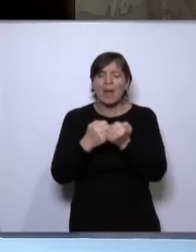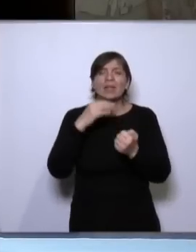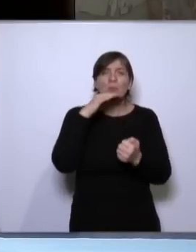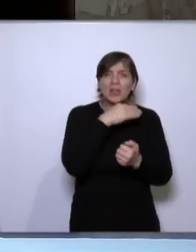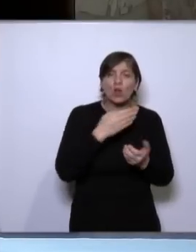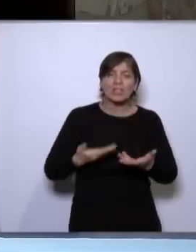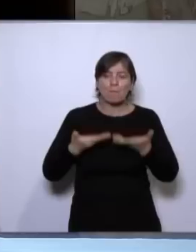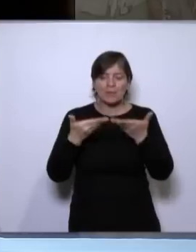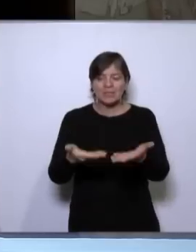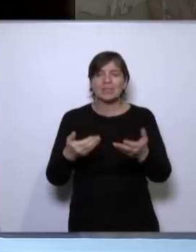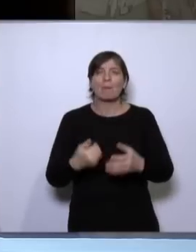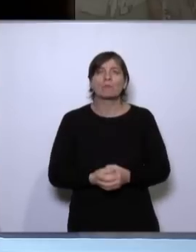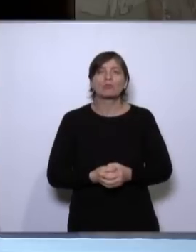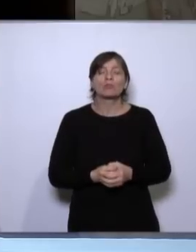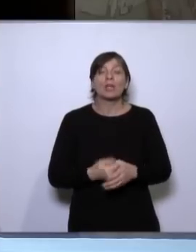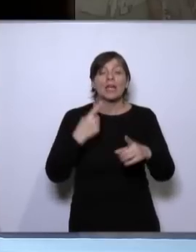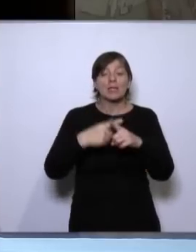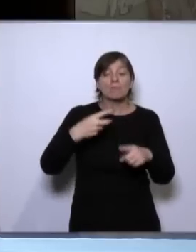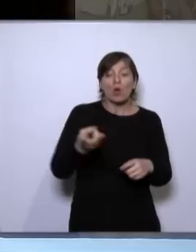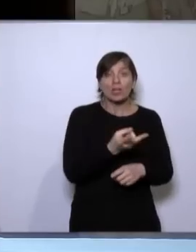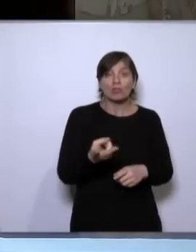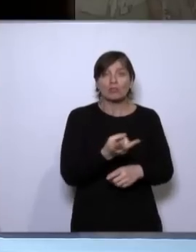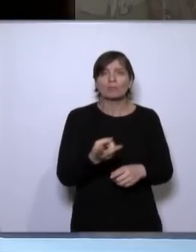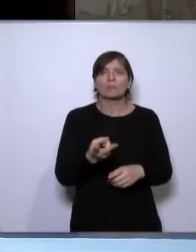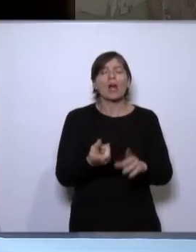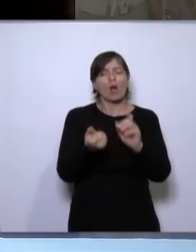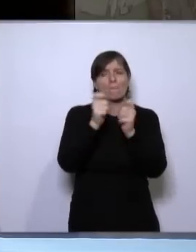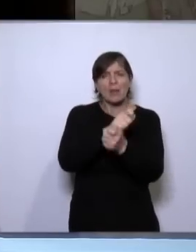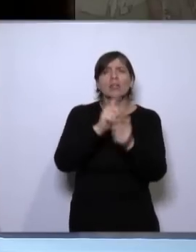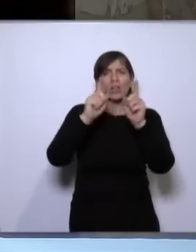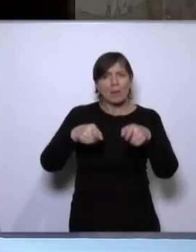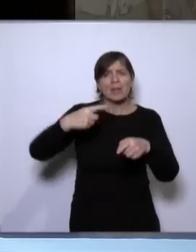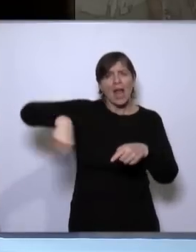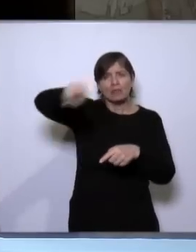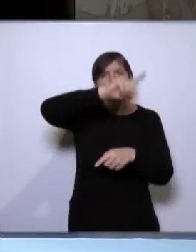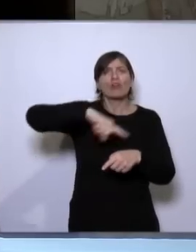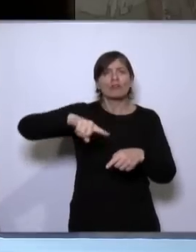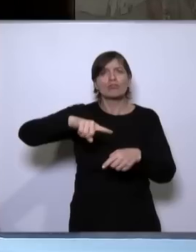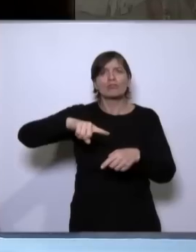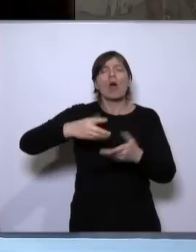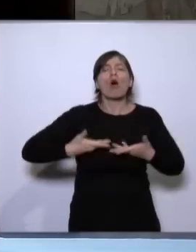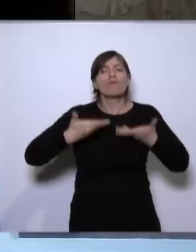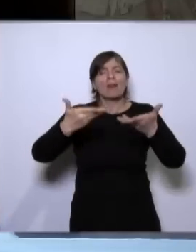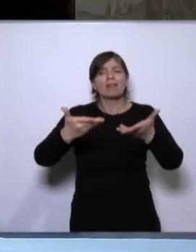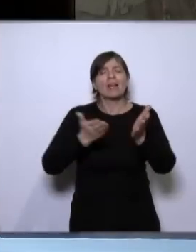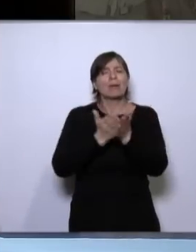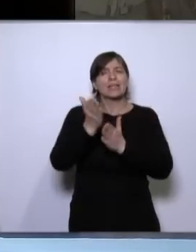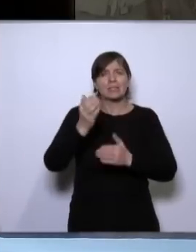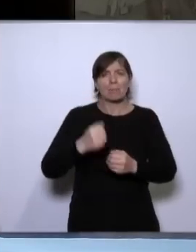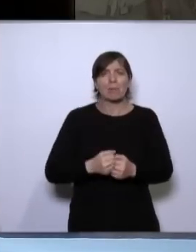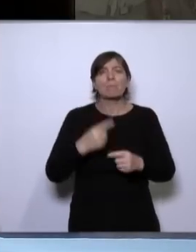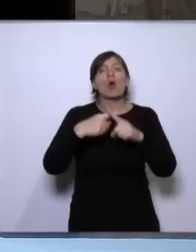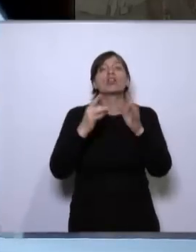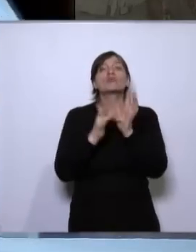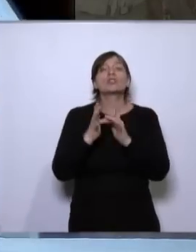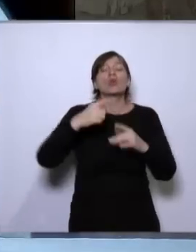te presentamos, y por ellos conviértenos también a nosotros en ofrenda eterna.